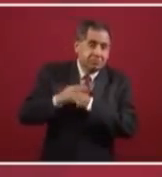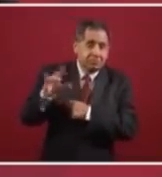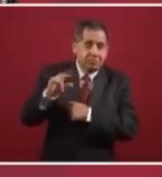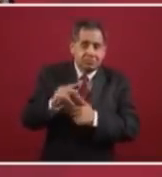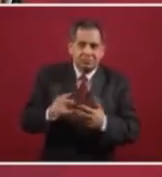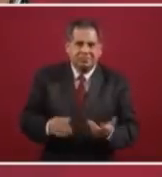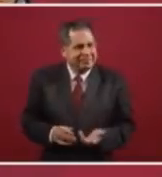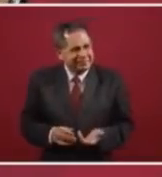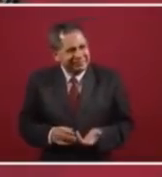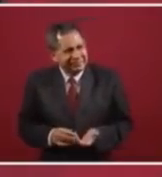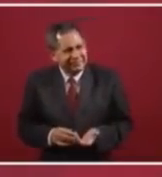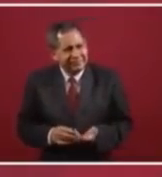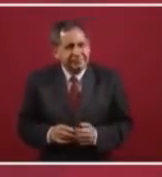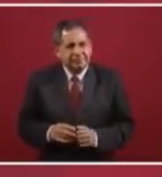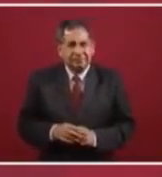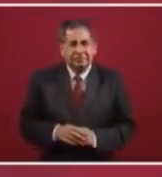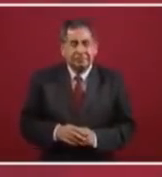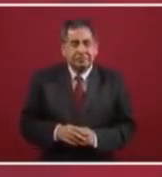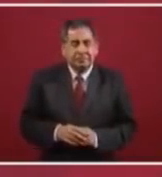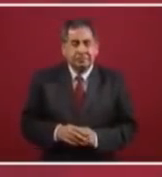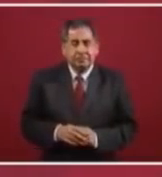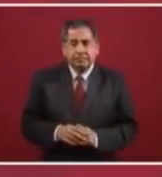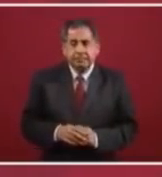Pero eso